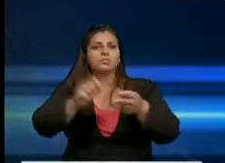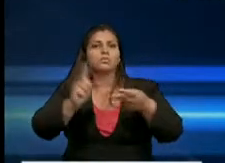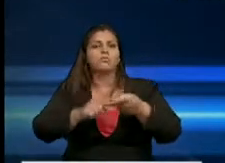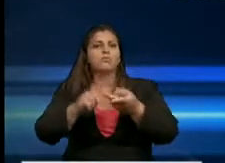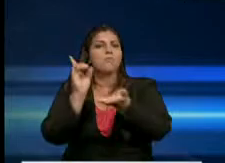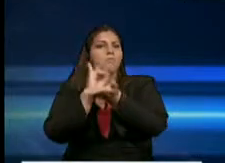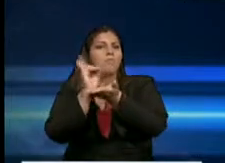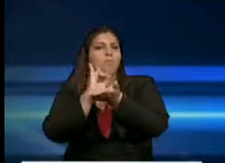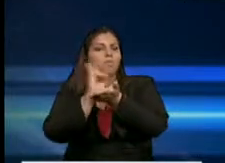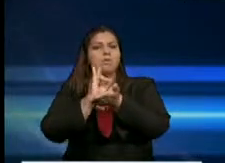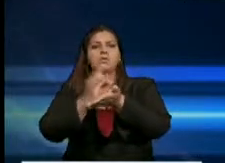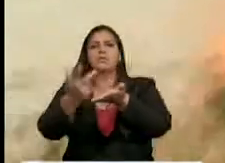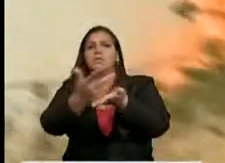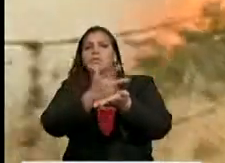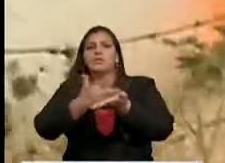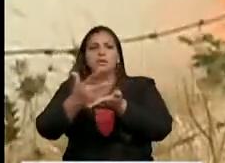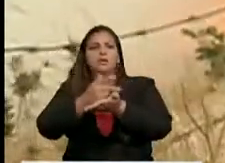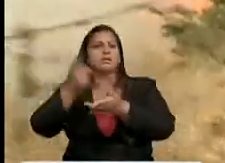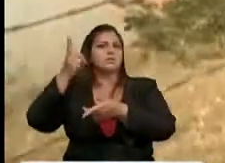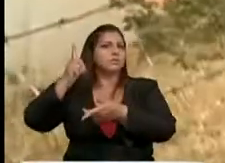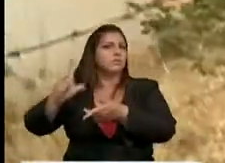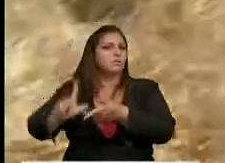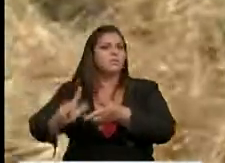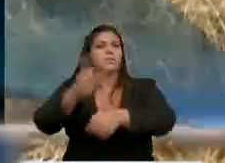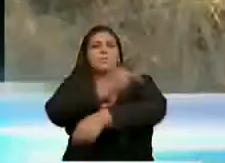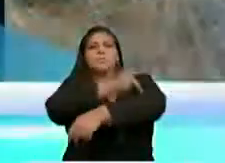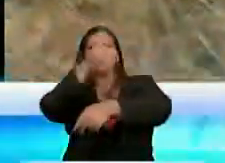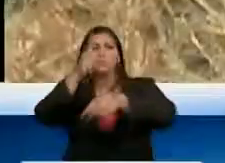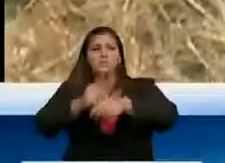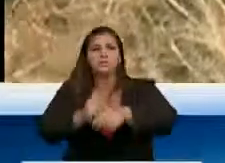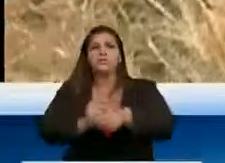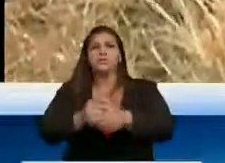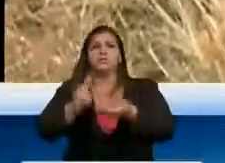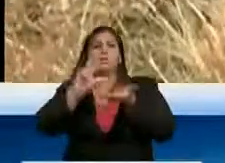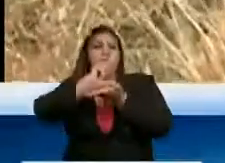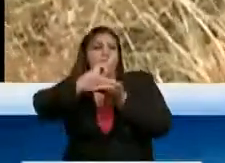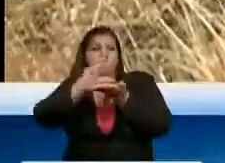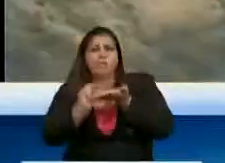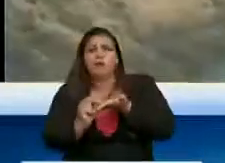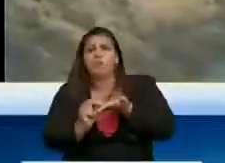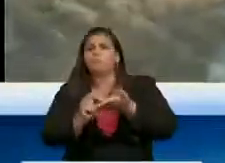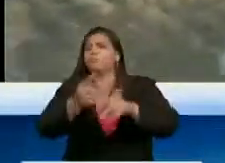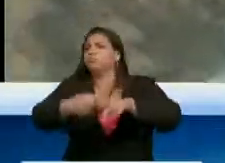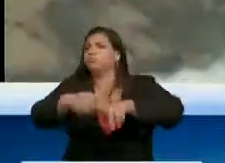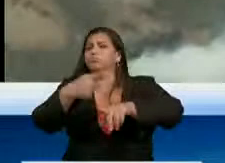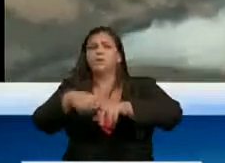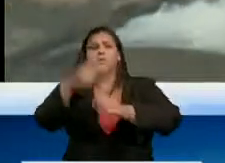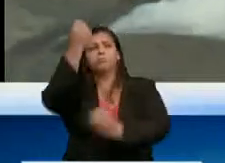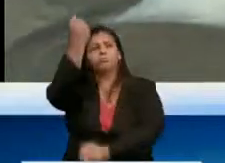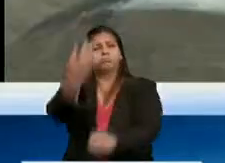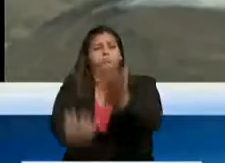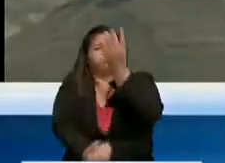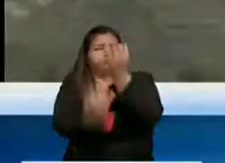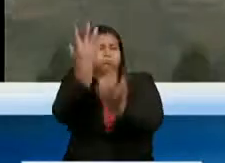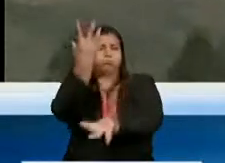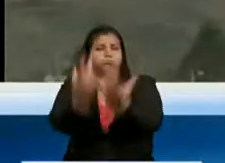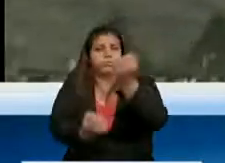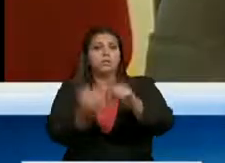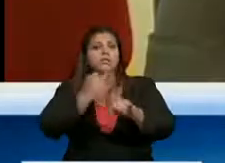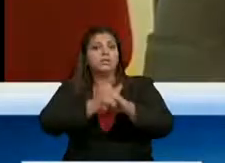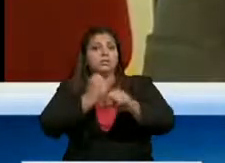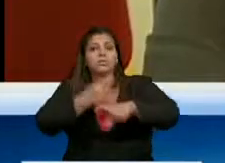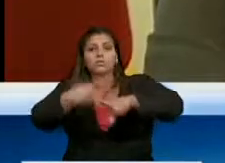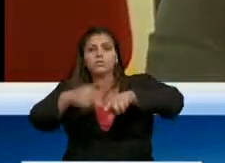Imbabura, Loja, Pichincha y Napo se han reportado incendios de magnitud. Ante la emergencia, las diferentes instituciones trabajan de forma